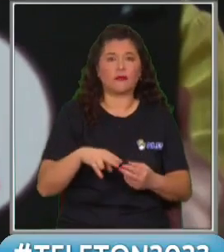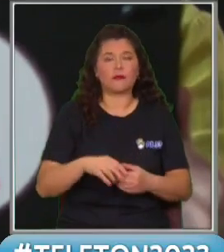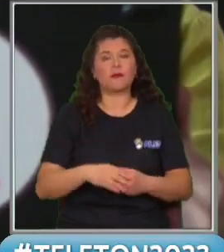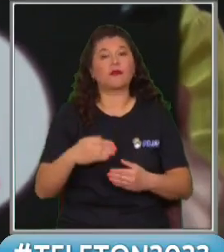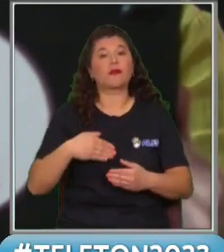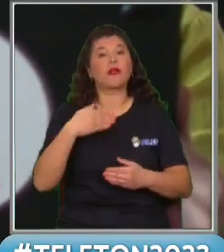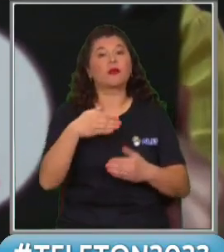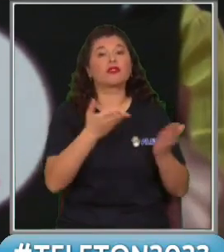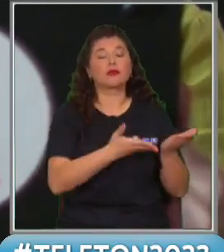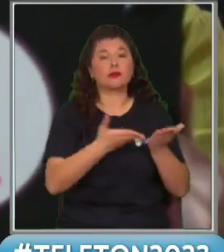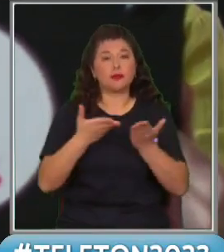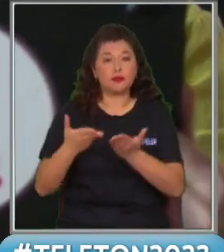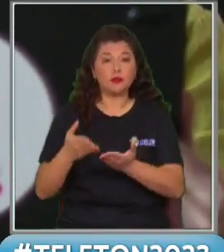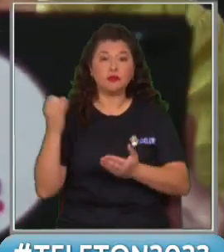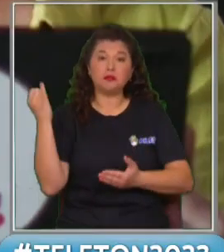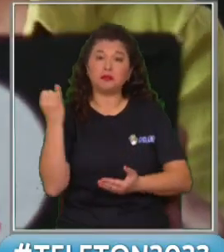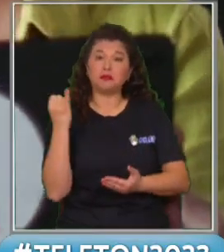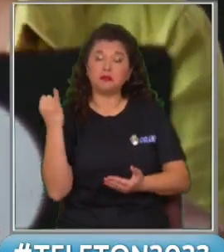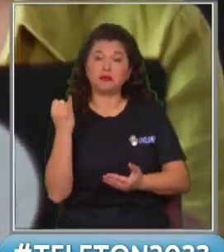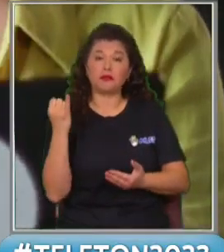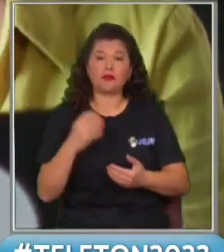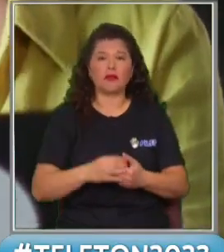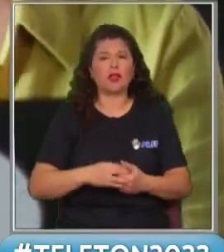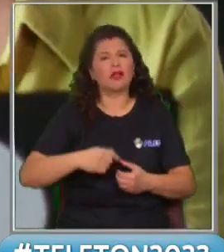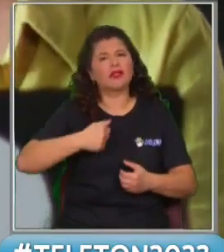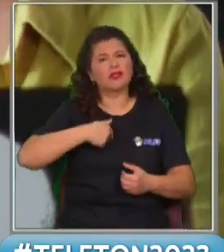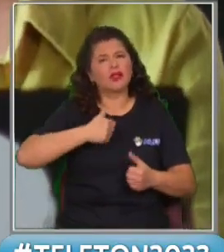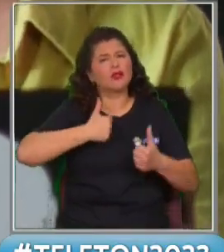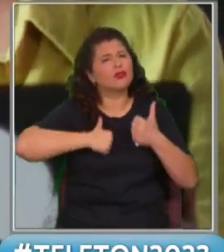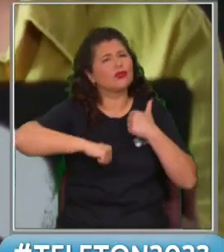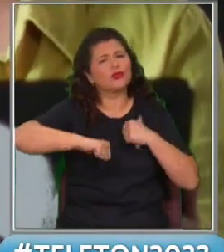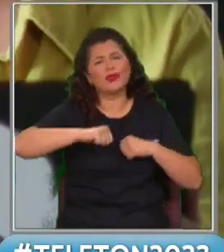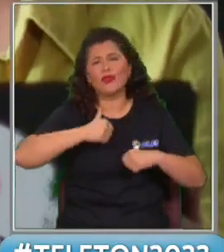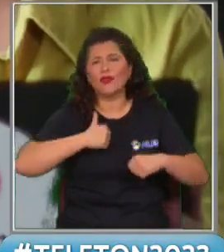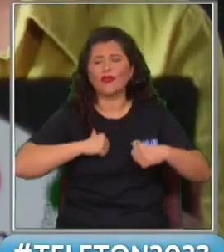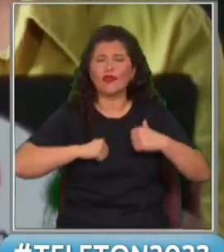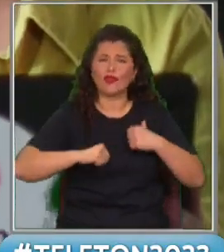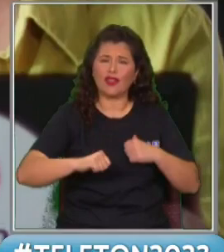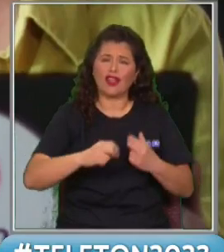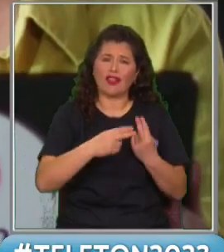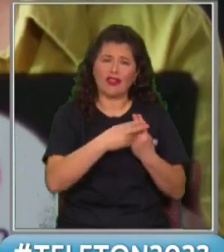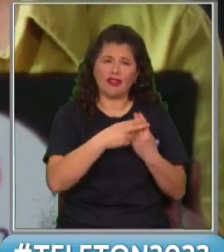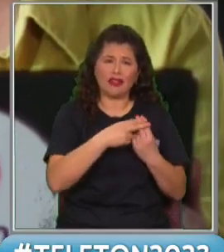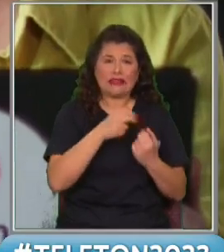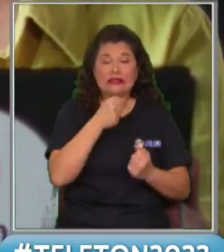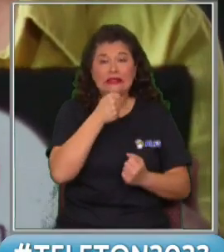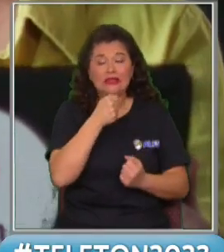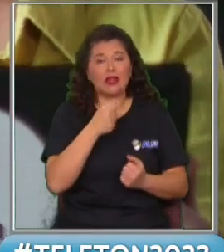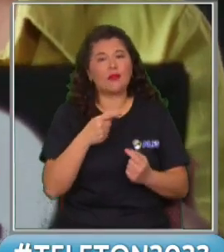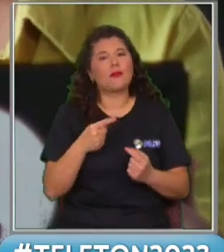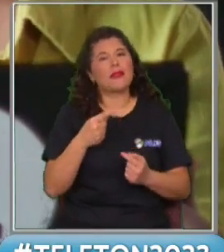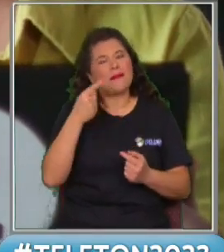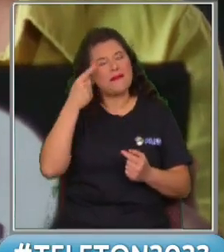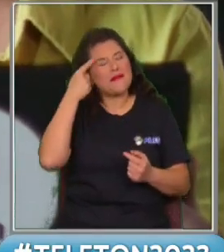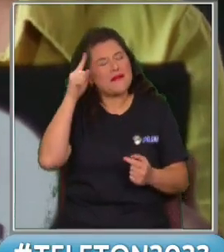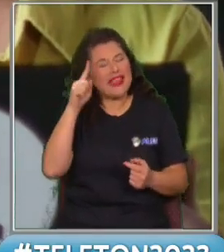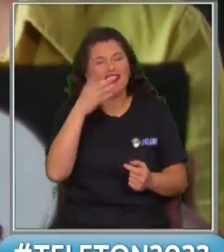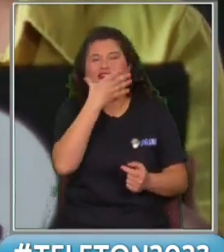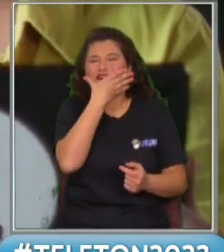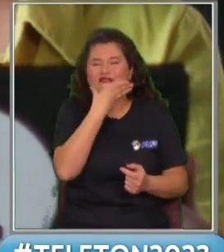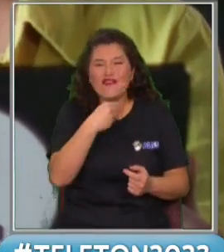un invitado internacional. Me la sufrí la conducción de la Teletón, pero fue una bonita experiencia. Ahora que la veo